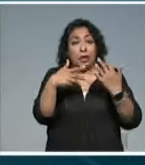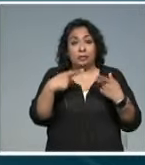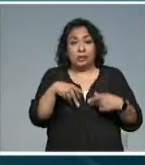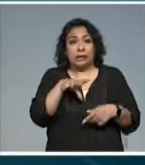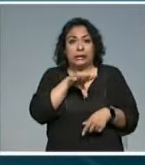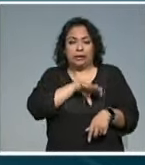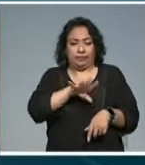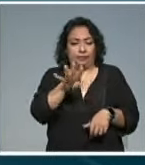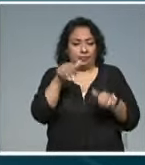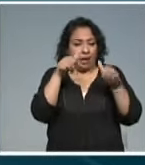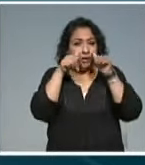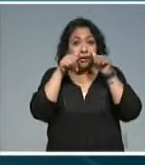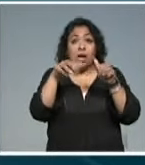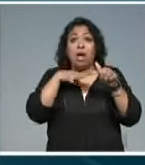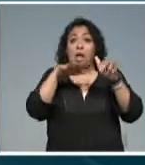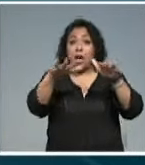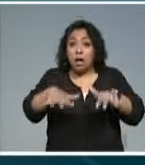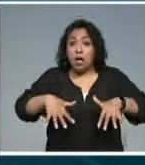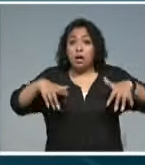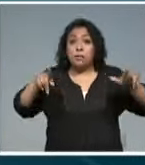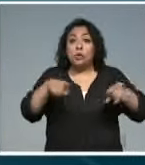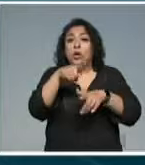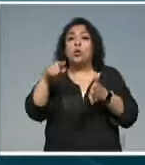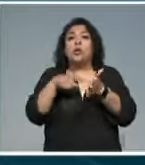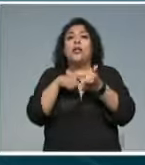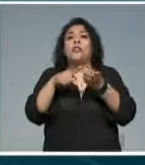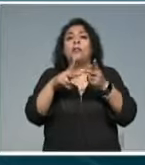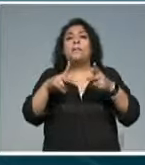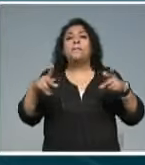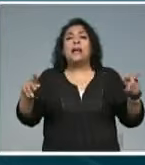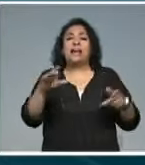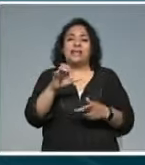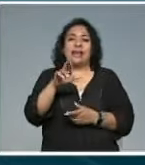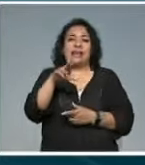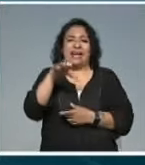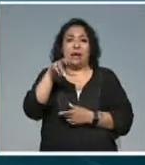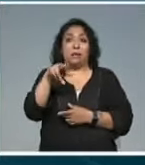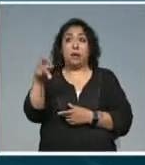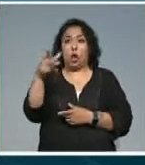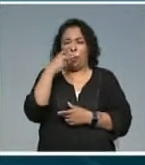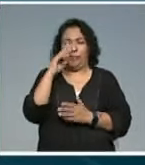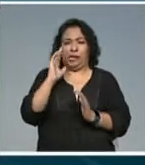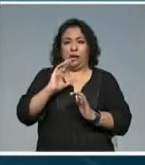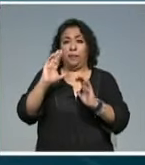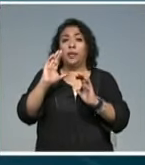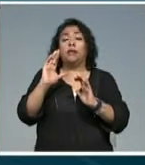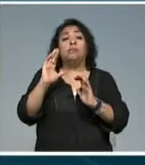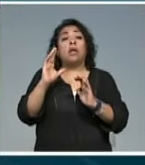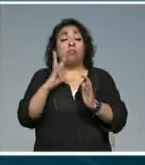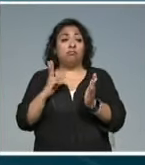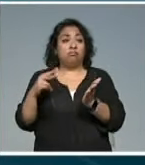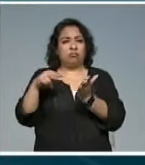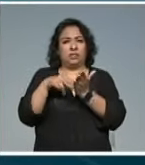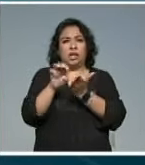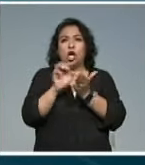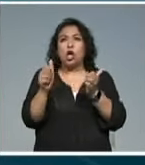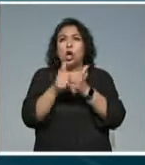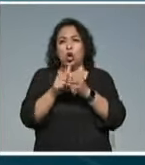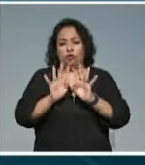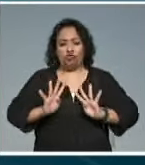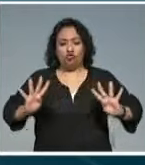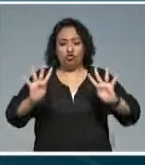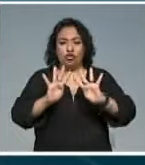mucha atención, porque va a haber un concierto en Playa del Carmen. Y este tenor no solamente va a compartir el escenario con la